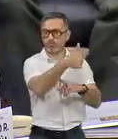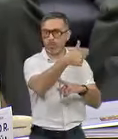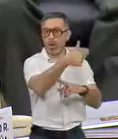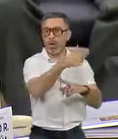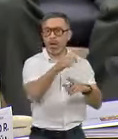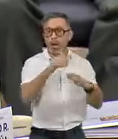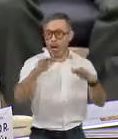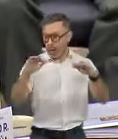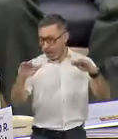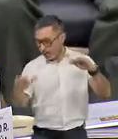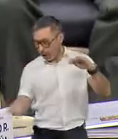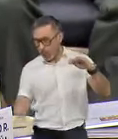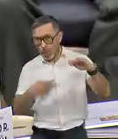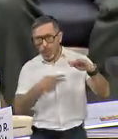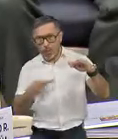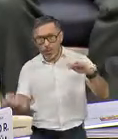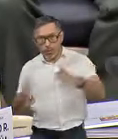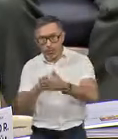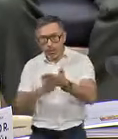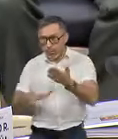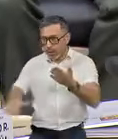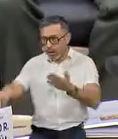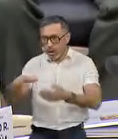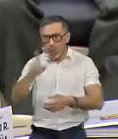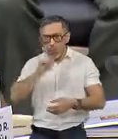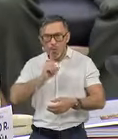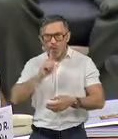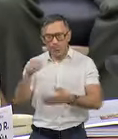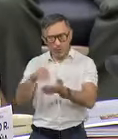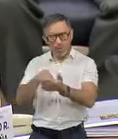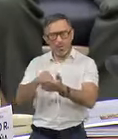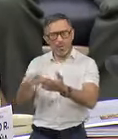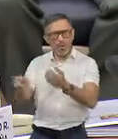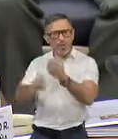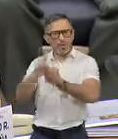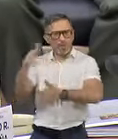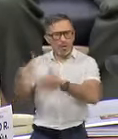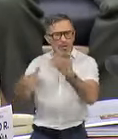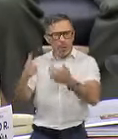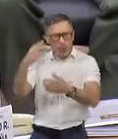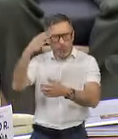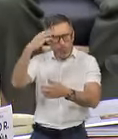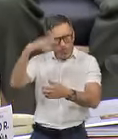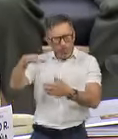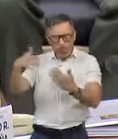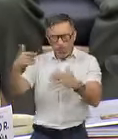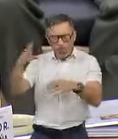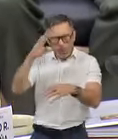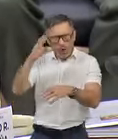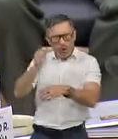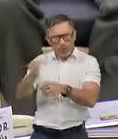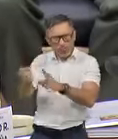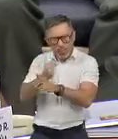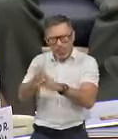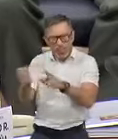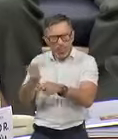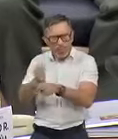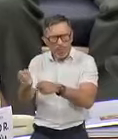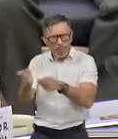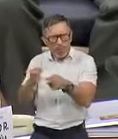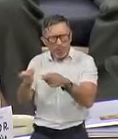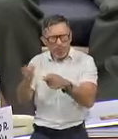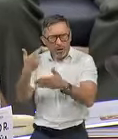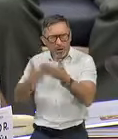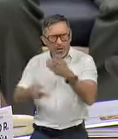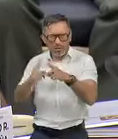siguen sufriendo una violencia brutal, física y de todo tipo. Entonces, el triunfo de una mujer